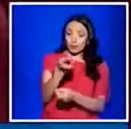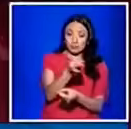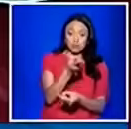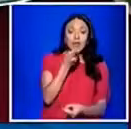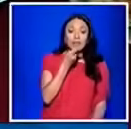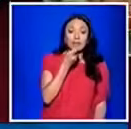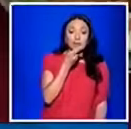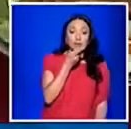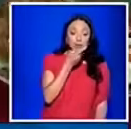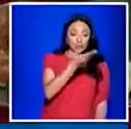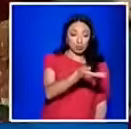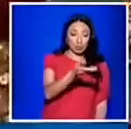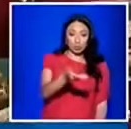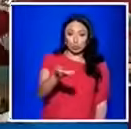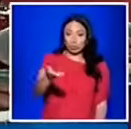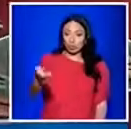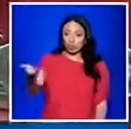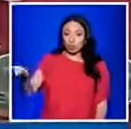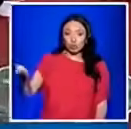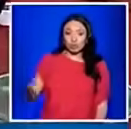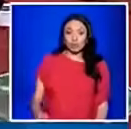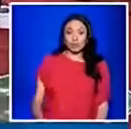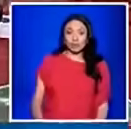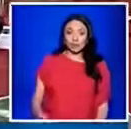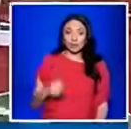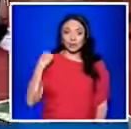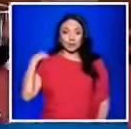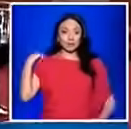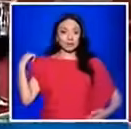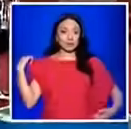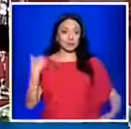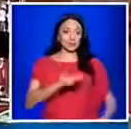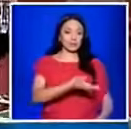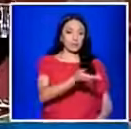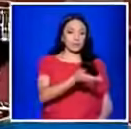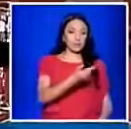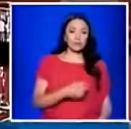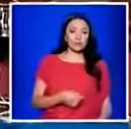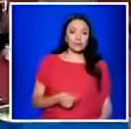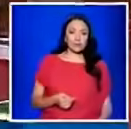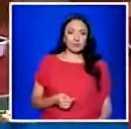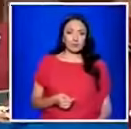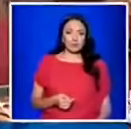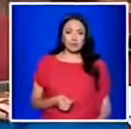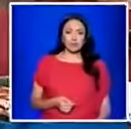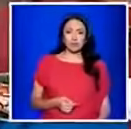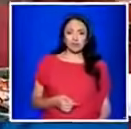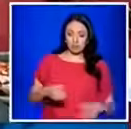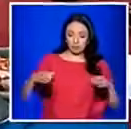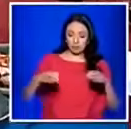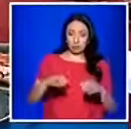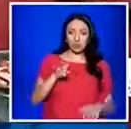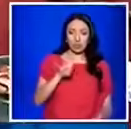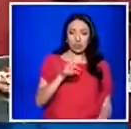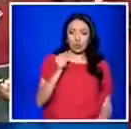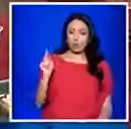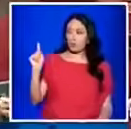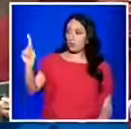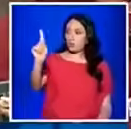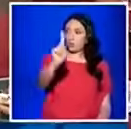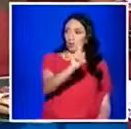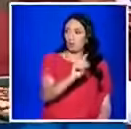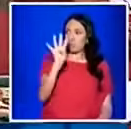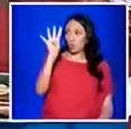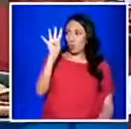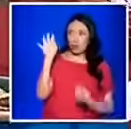esa deliciosa parrillada. Aquí se le va a dar trámite. Aquí es. ¿Cuántos? Cuatro personas. A ver, ¿dónde estamos? 1, 2, 3, 4.